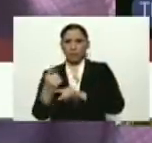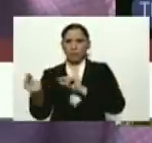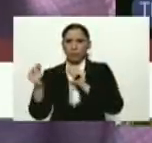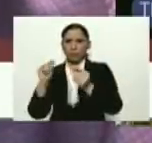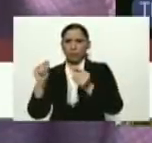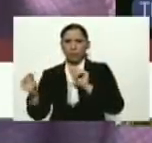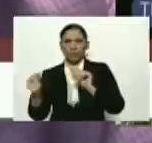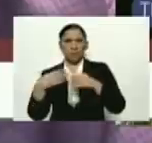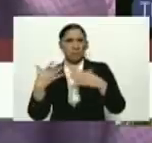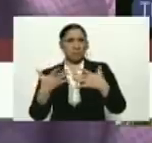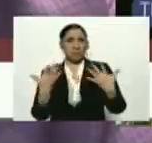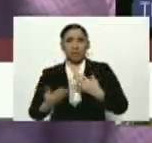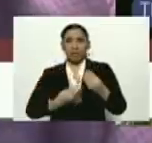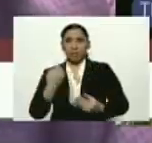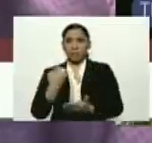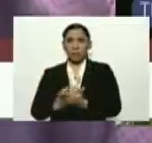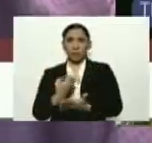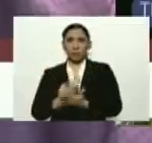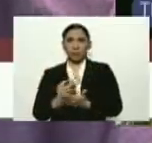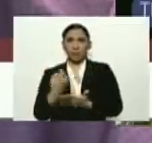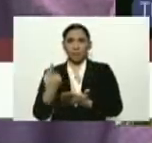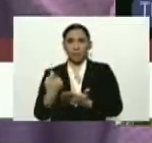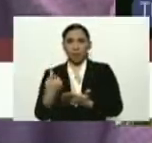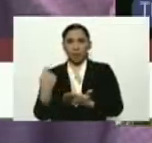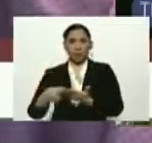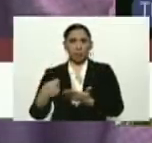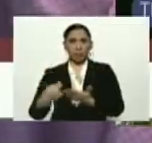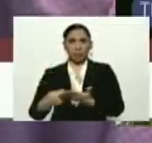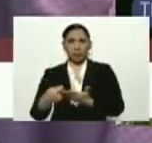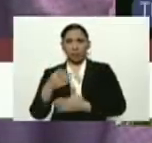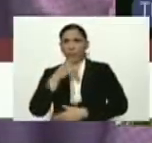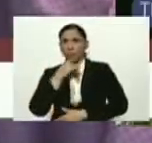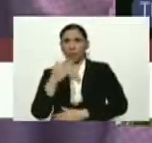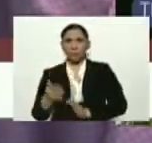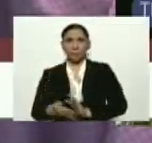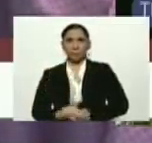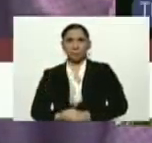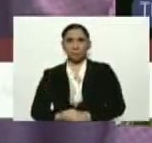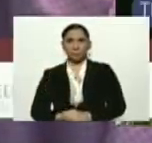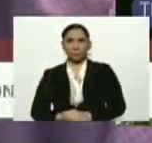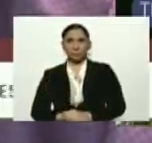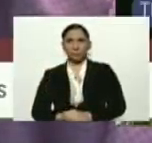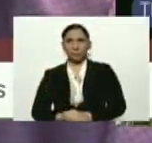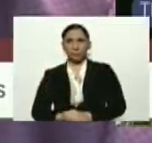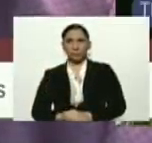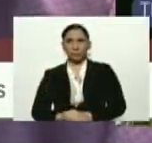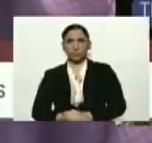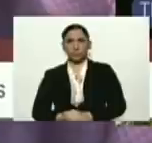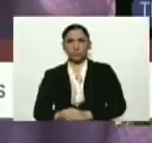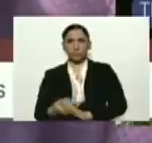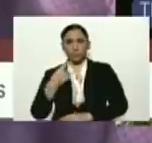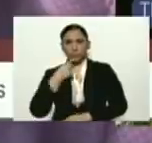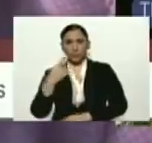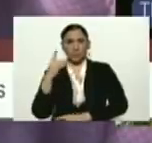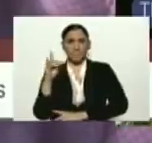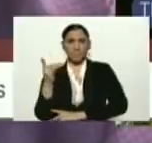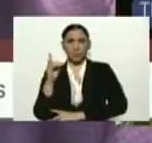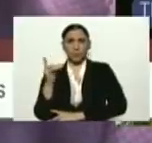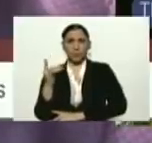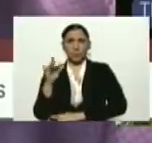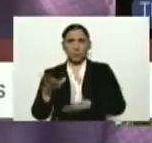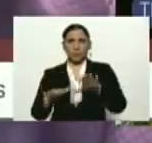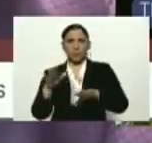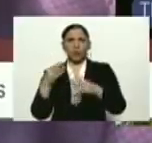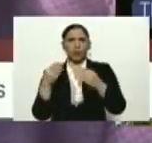deuda externa. Si no es con donación, yo decía para Bolivia, por lo menos